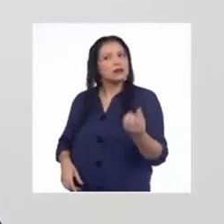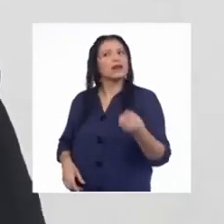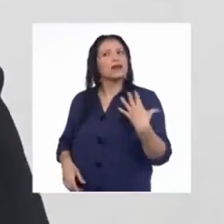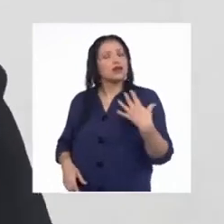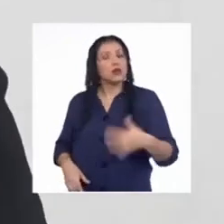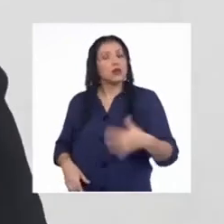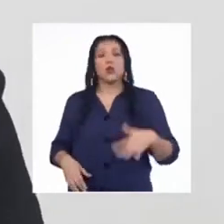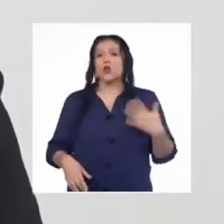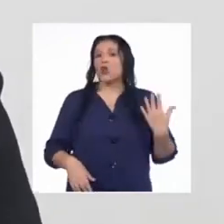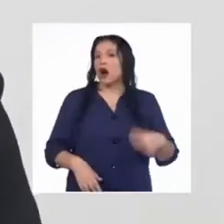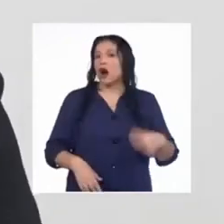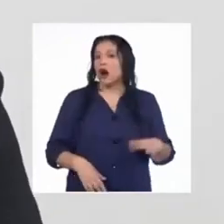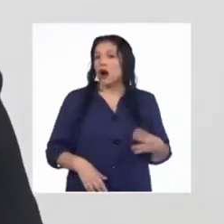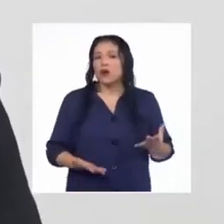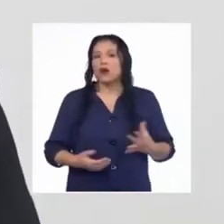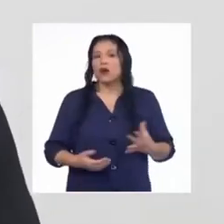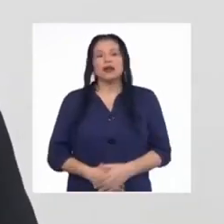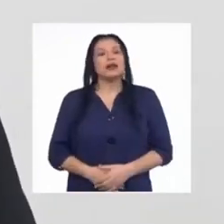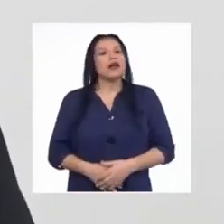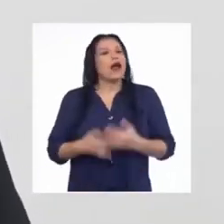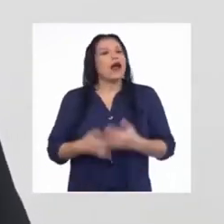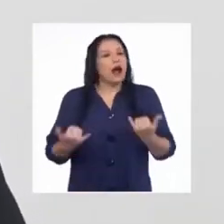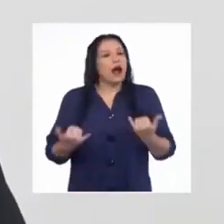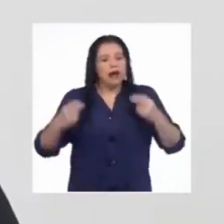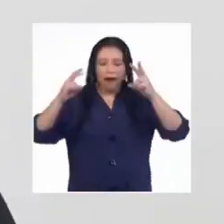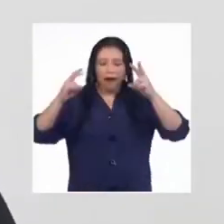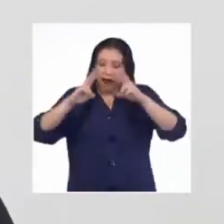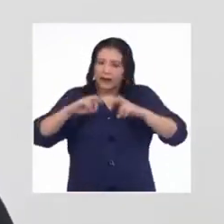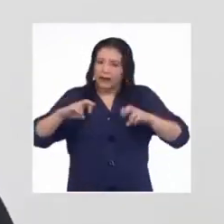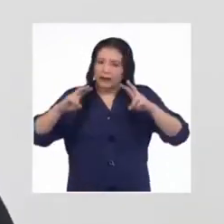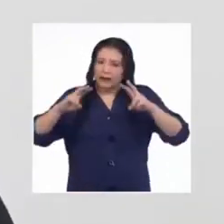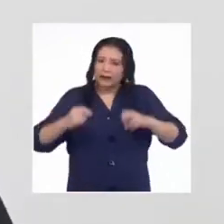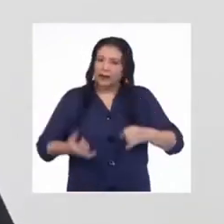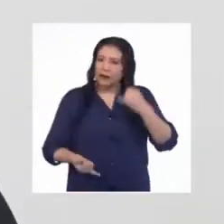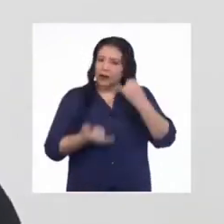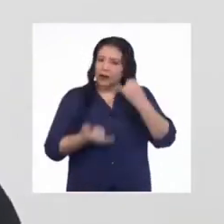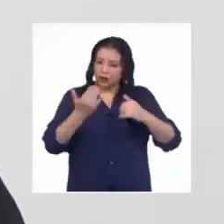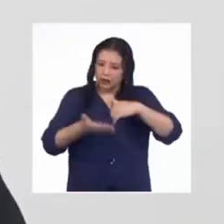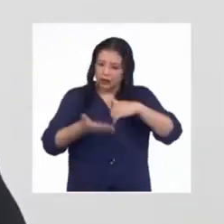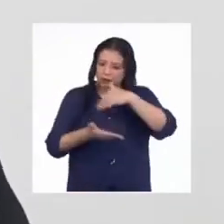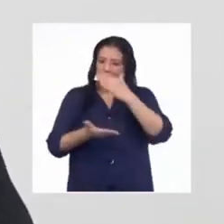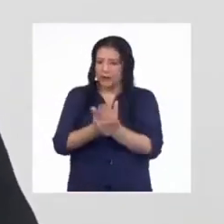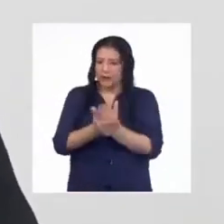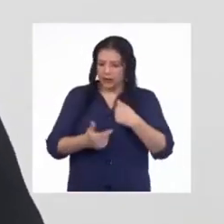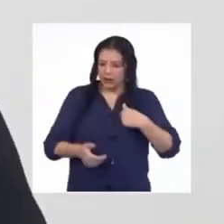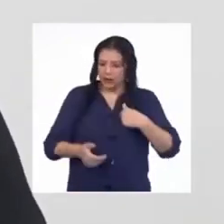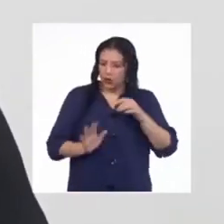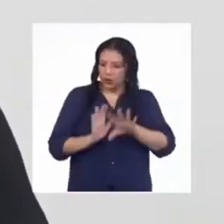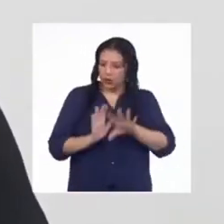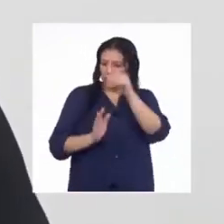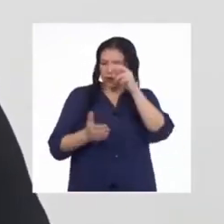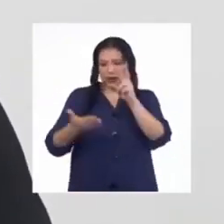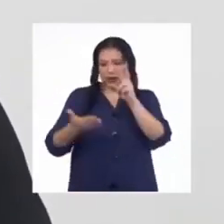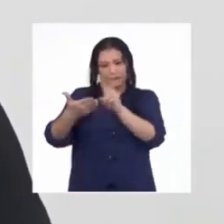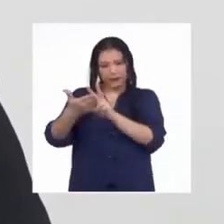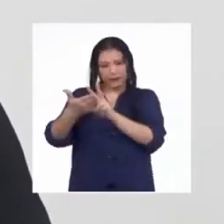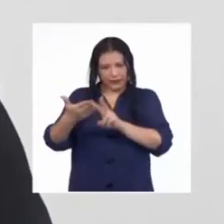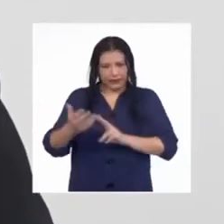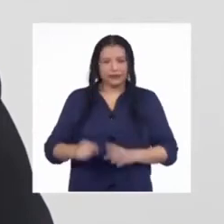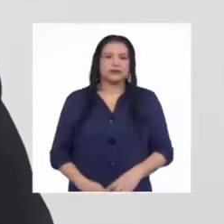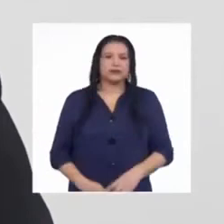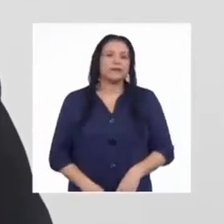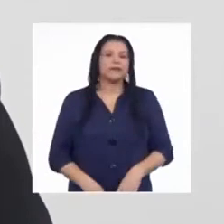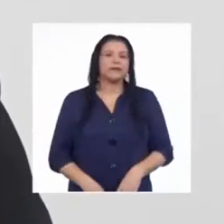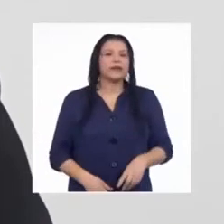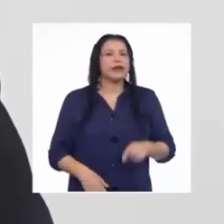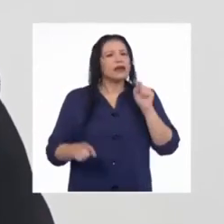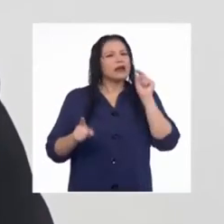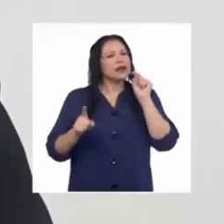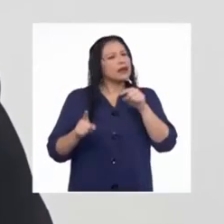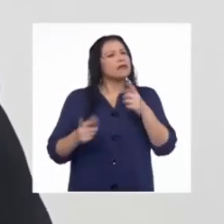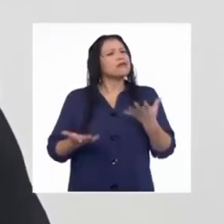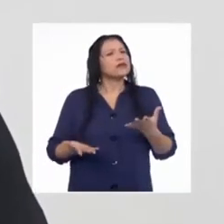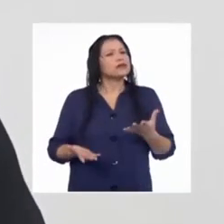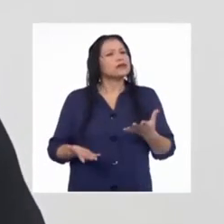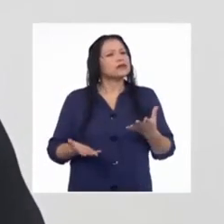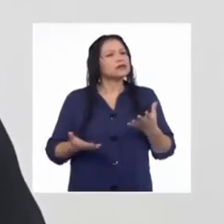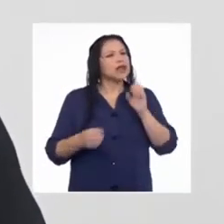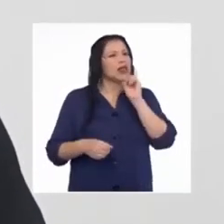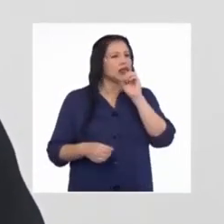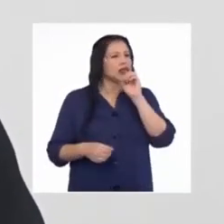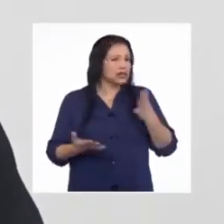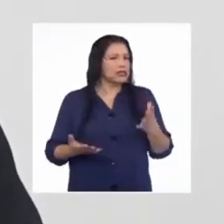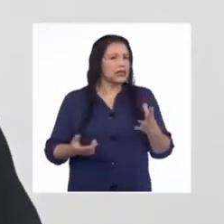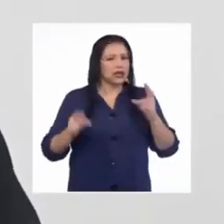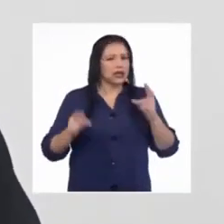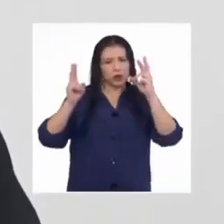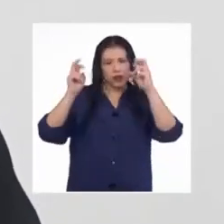Vildoso. Ahora analizaremos la última parte que seleccioné del texto, que precisamente tiene que